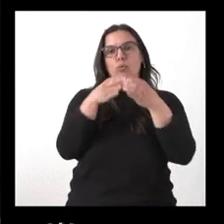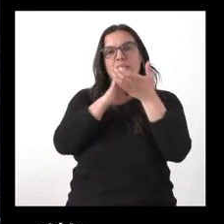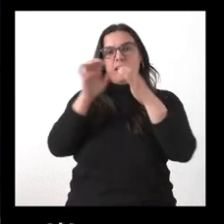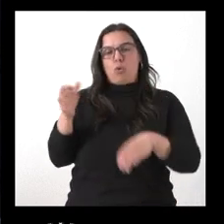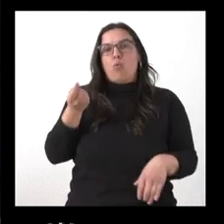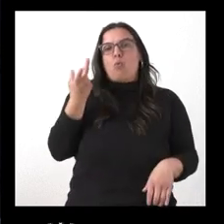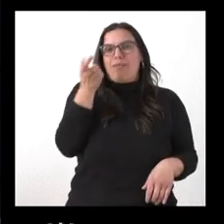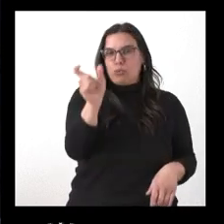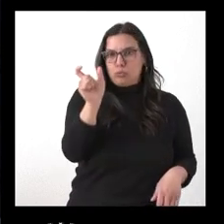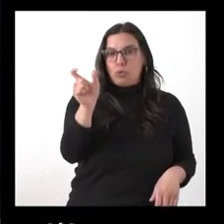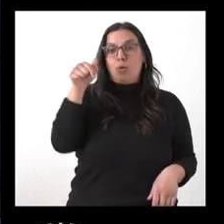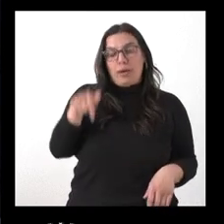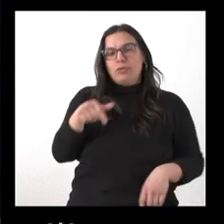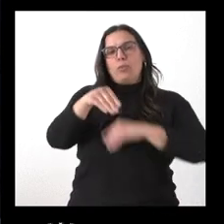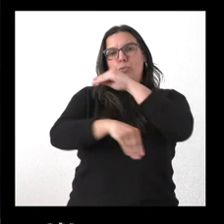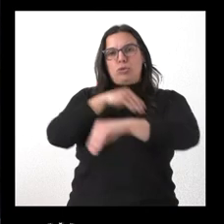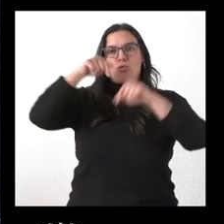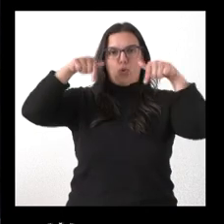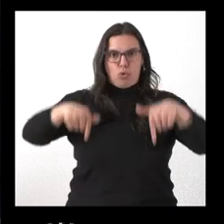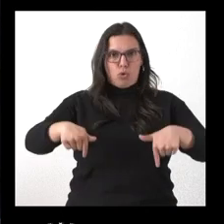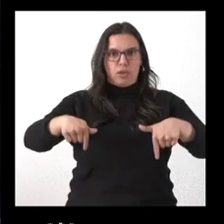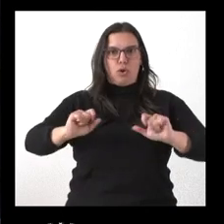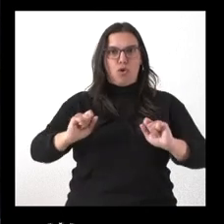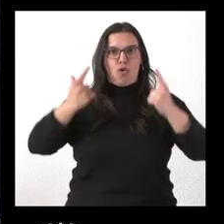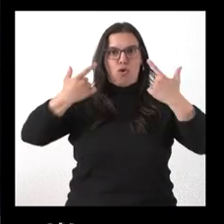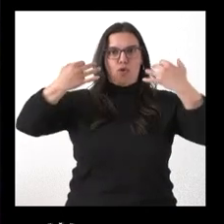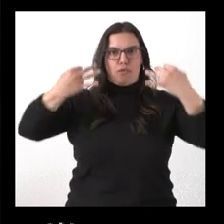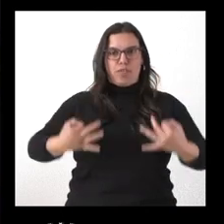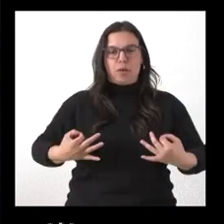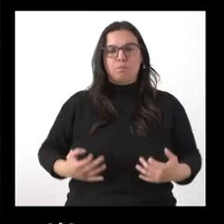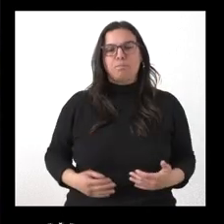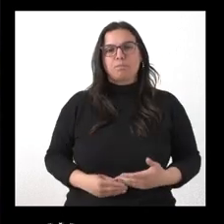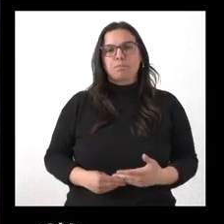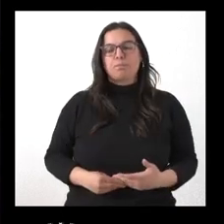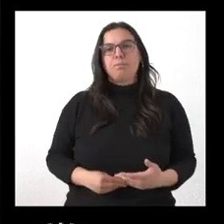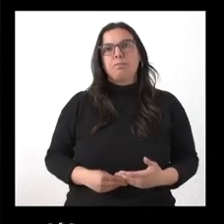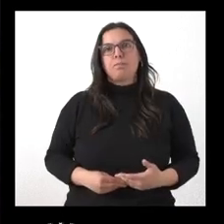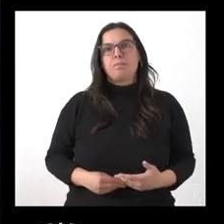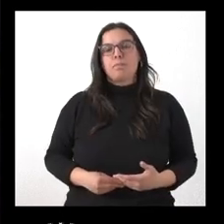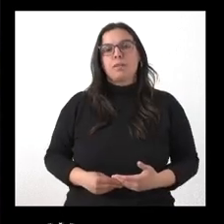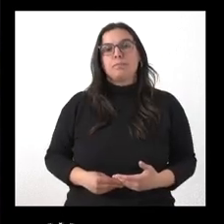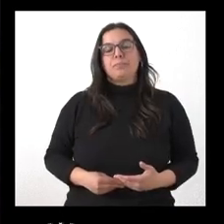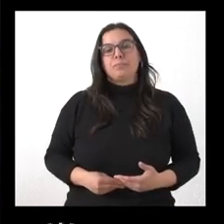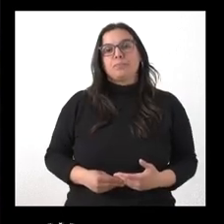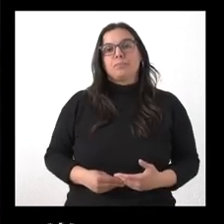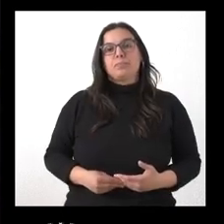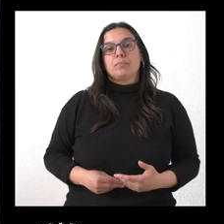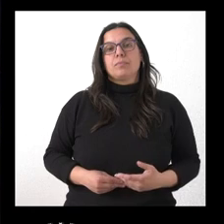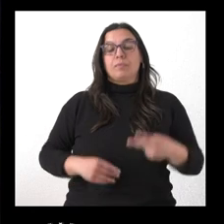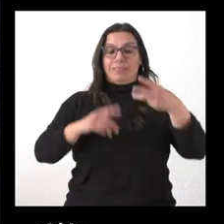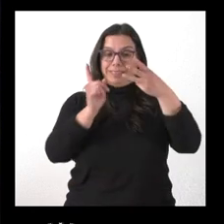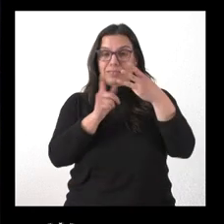Castilla y león que es lo que hemos materializado en la mañana del día de hoy el importe de este segundo